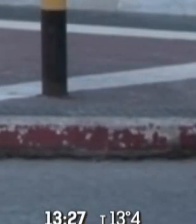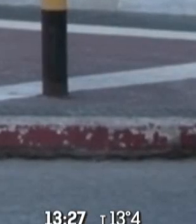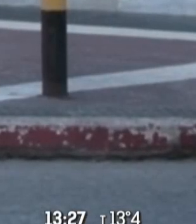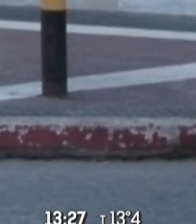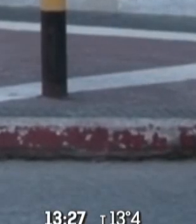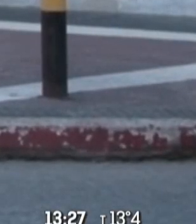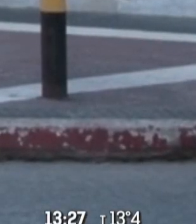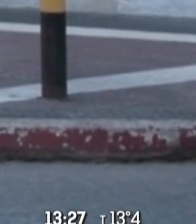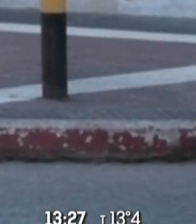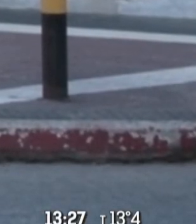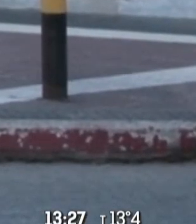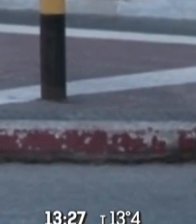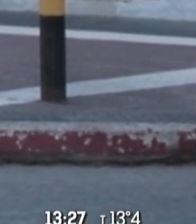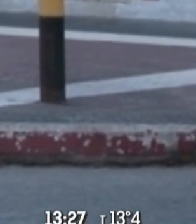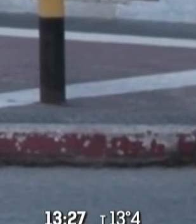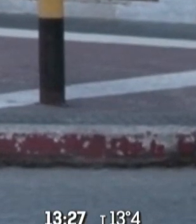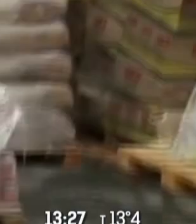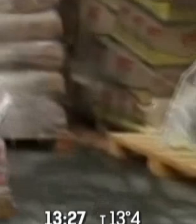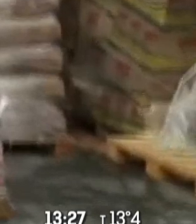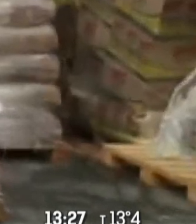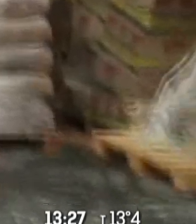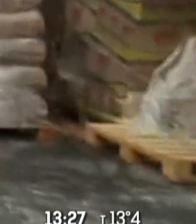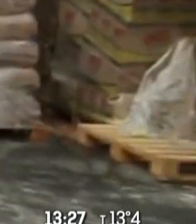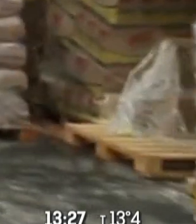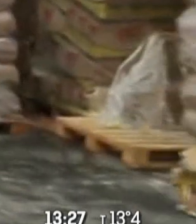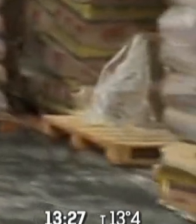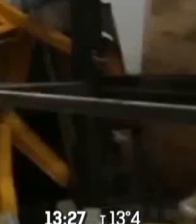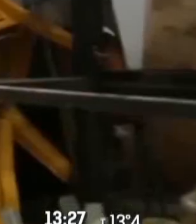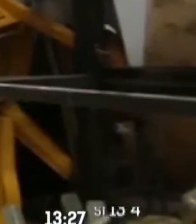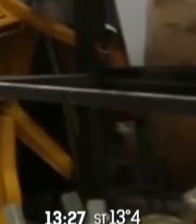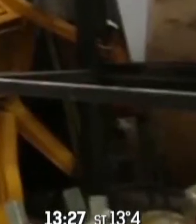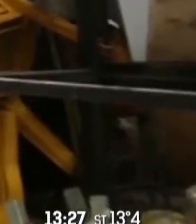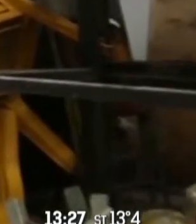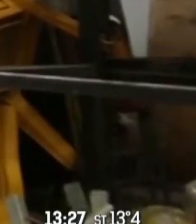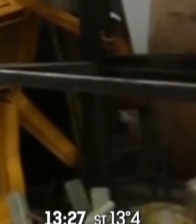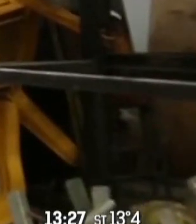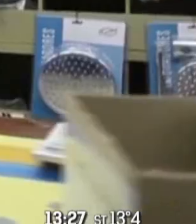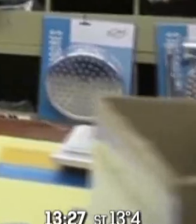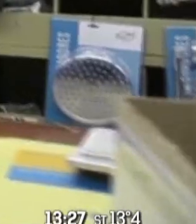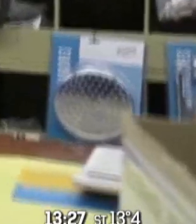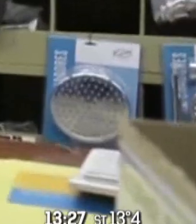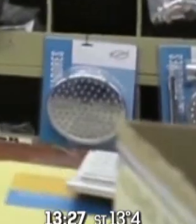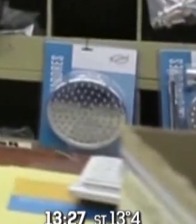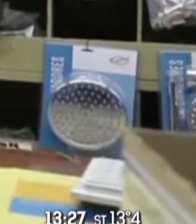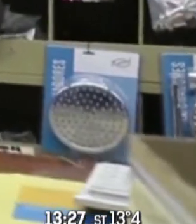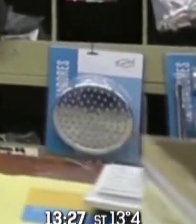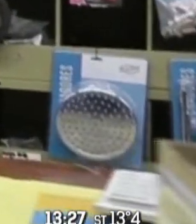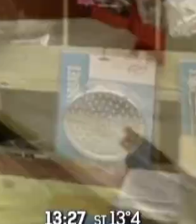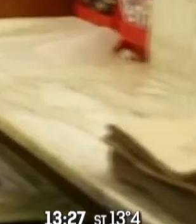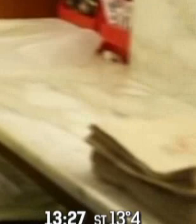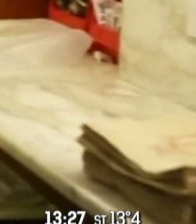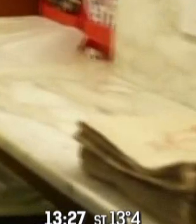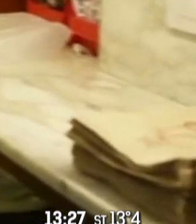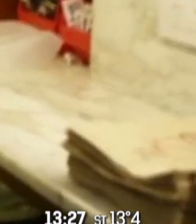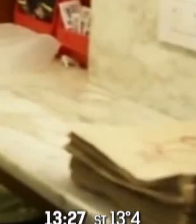de aislamiento para priorizar la salud. Por todo esto, los argentinos tuvimos que hacer un esfuerzo enorme para cuidar a